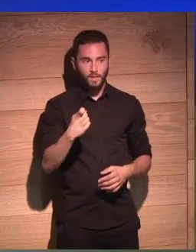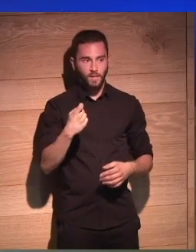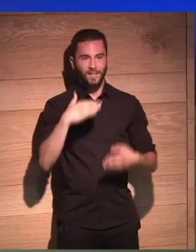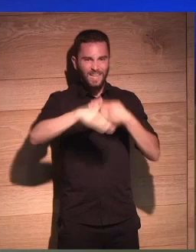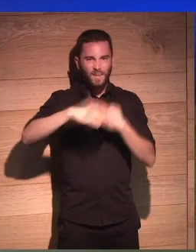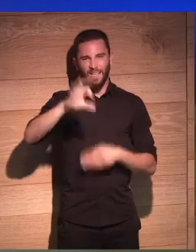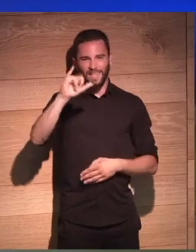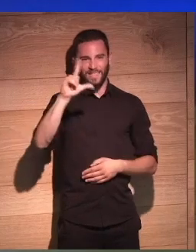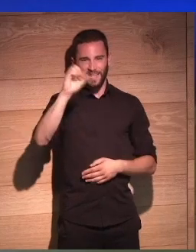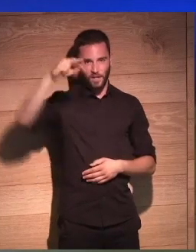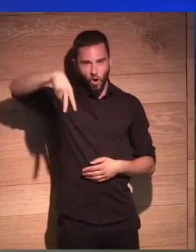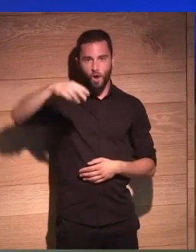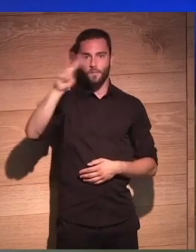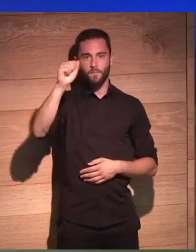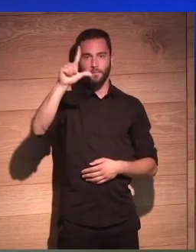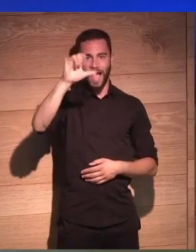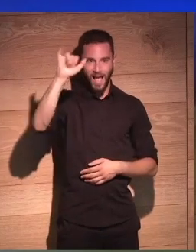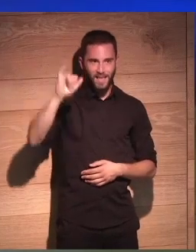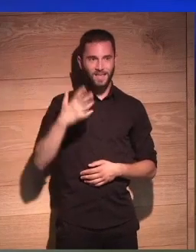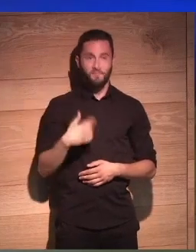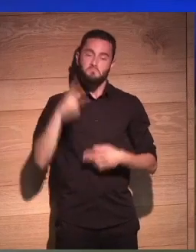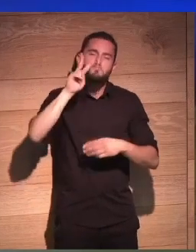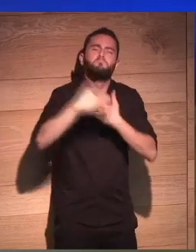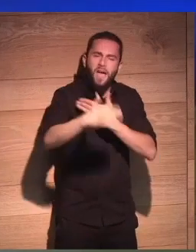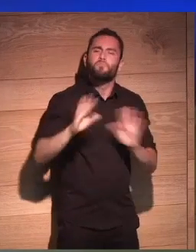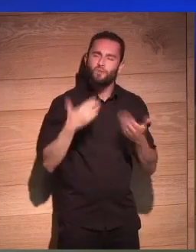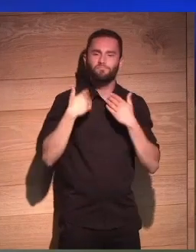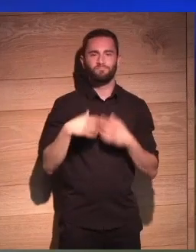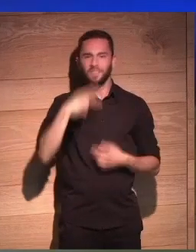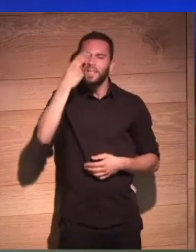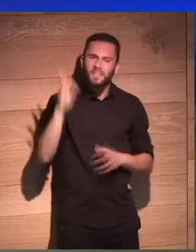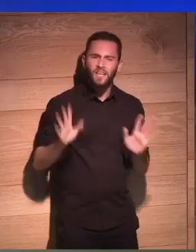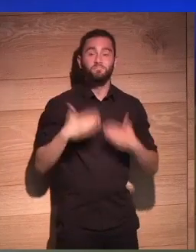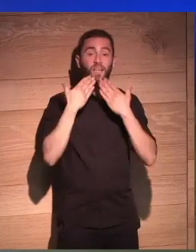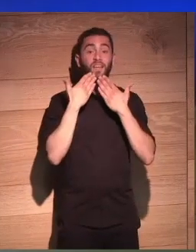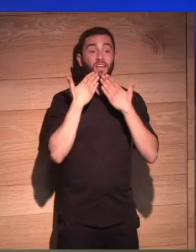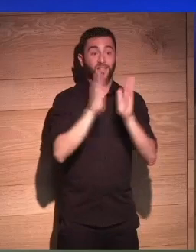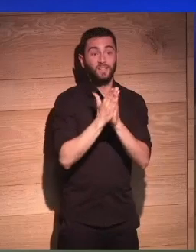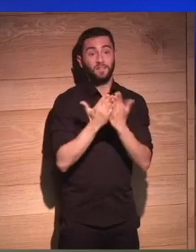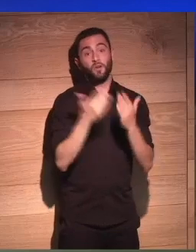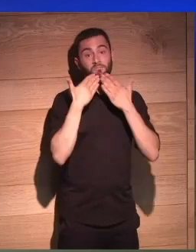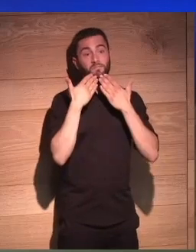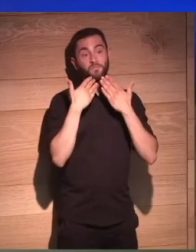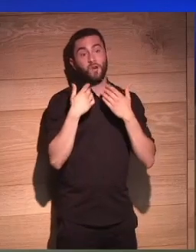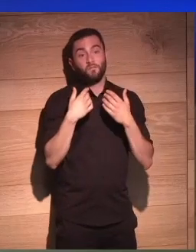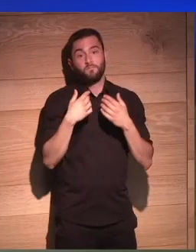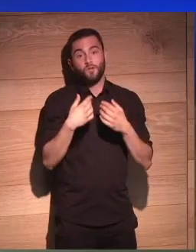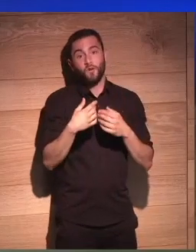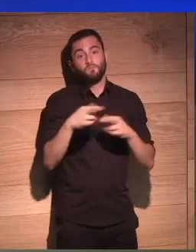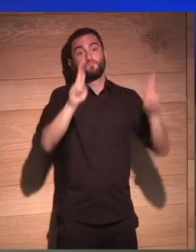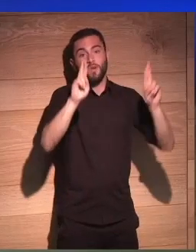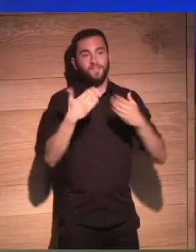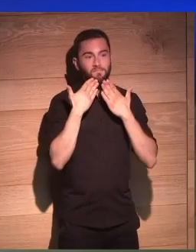Valley. O sea, veremos, veremos. Es interesante. Gracias por su obra y buena suerte, ¿no? Manténganos a